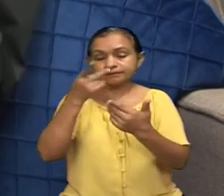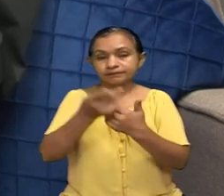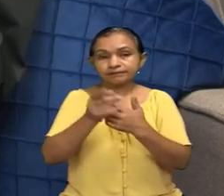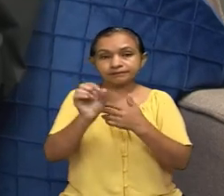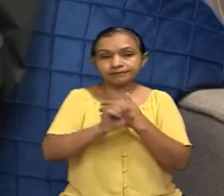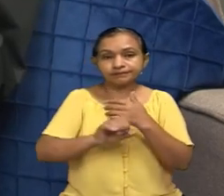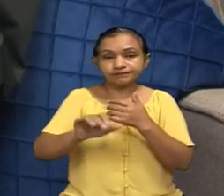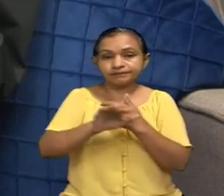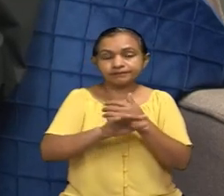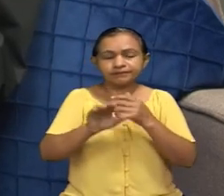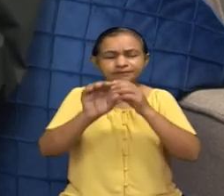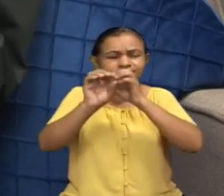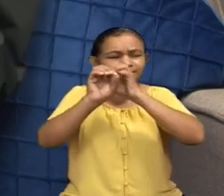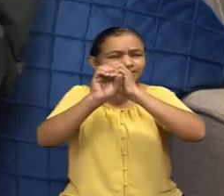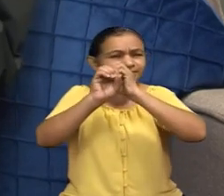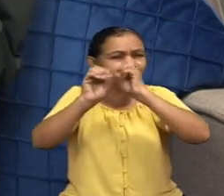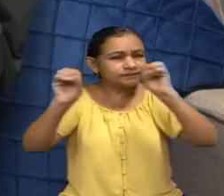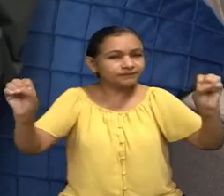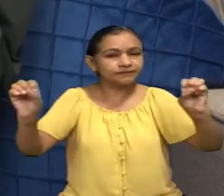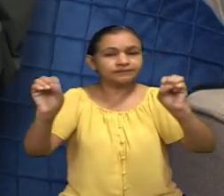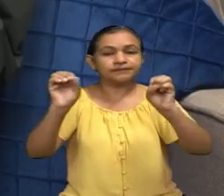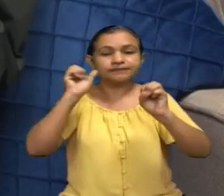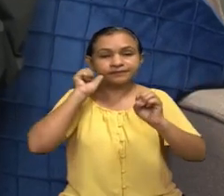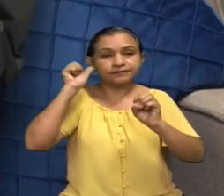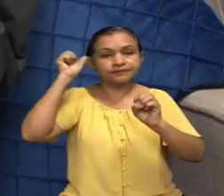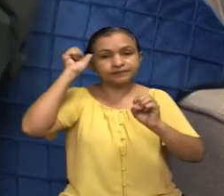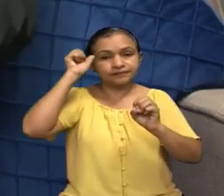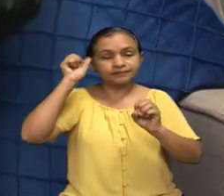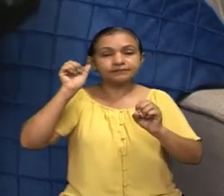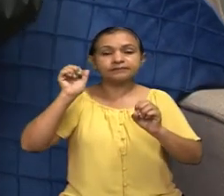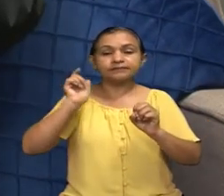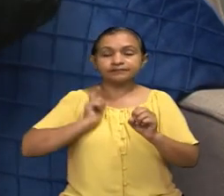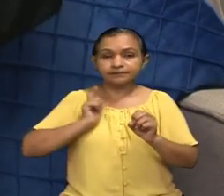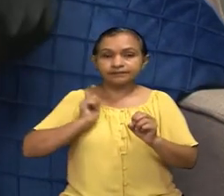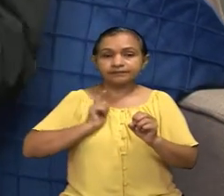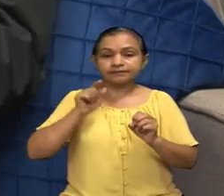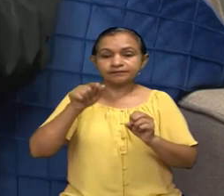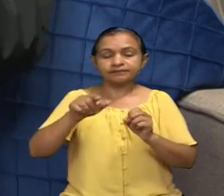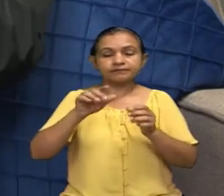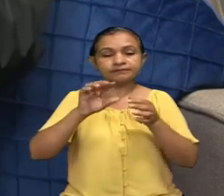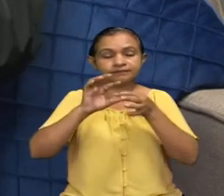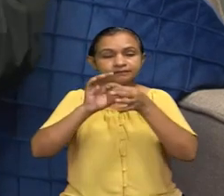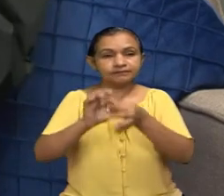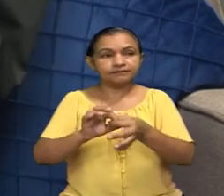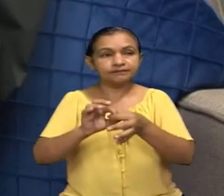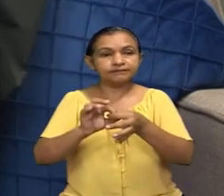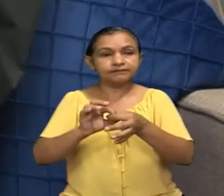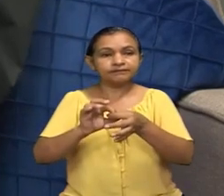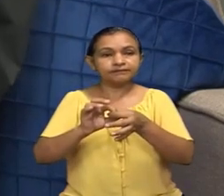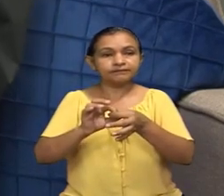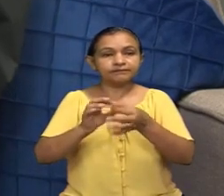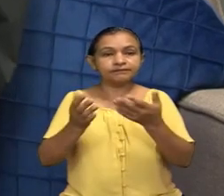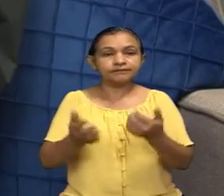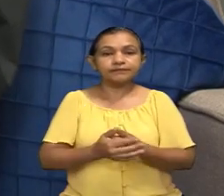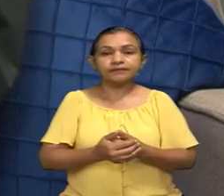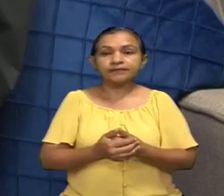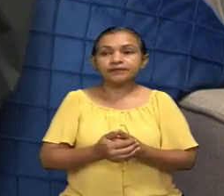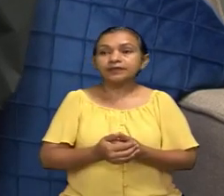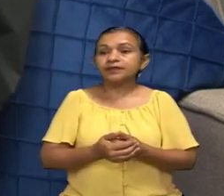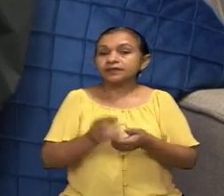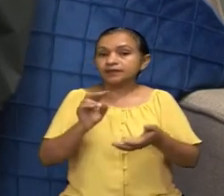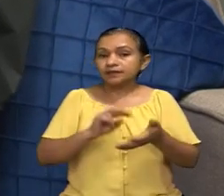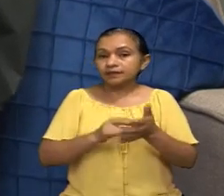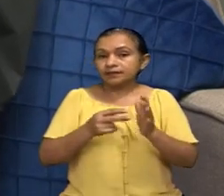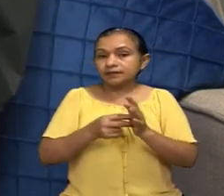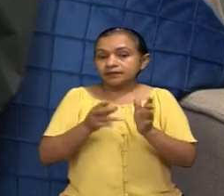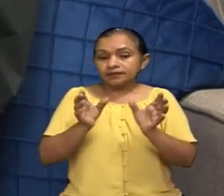en donde las personas adultas mayores no estén de punta de lanza, no estén como protagonistas. Y la concepción de